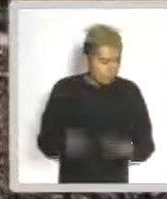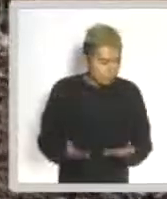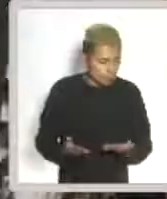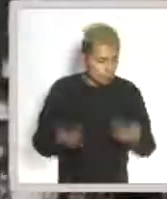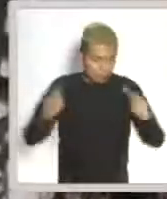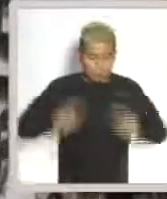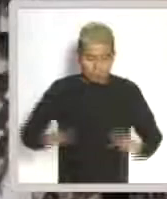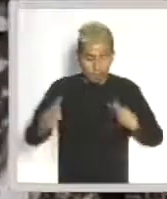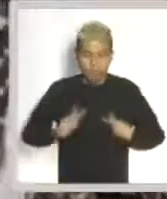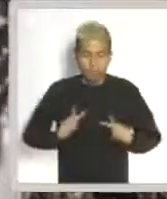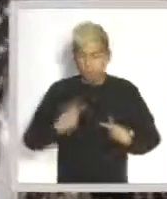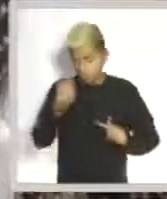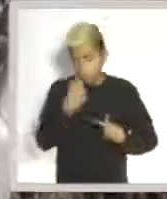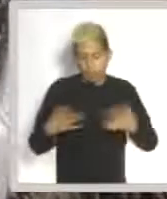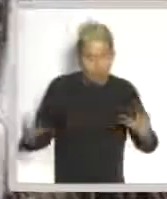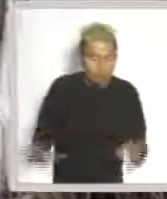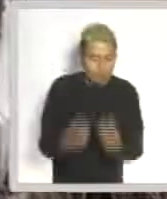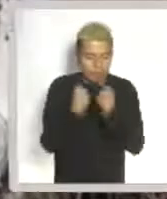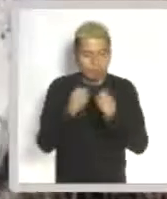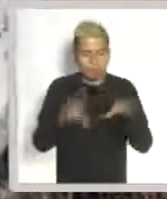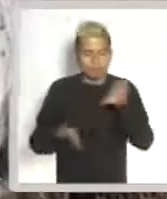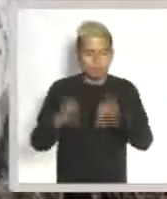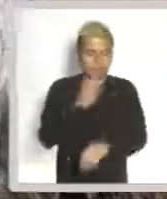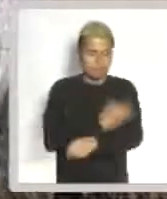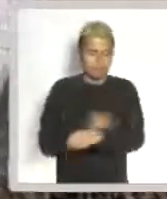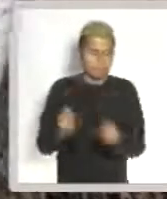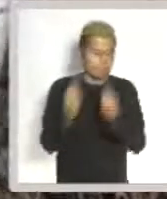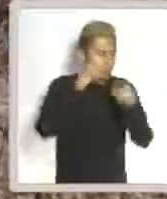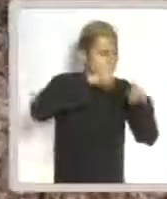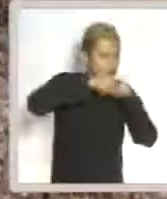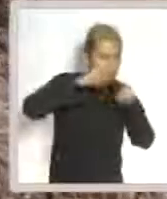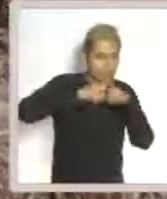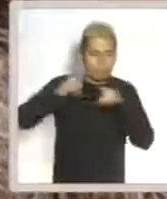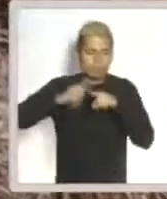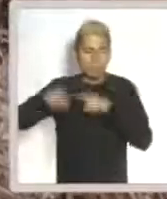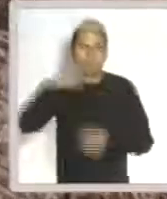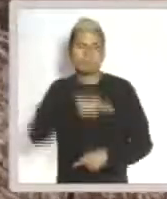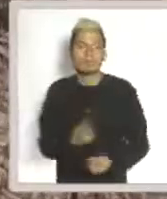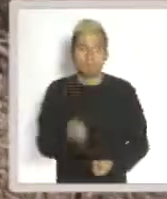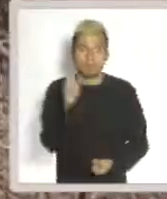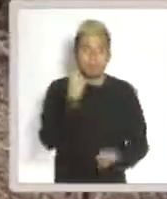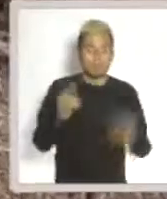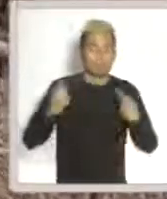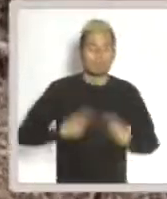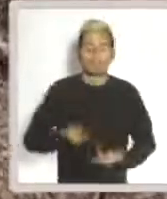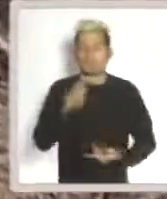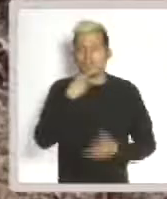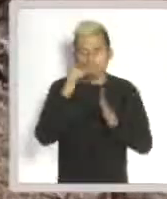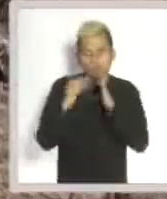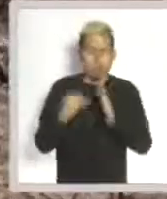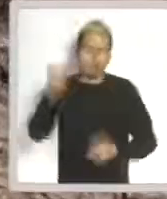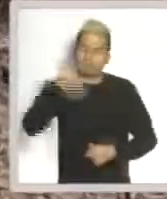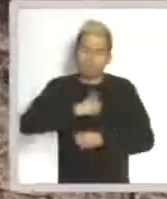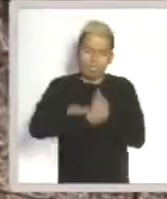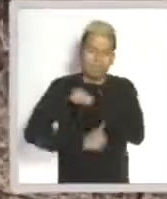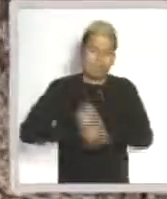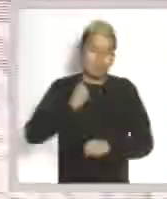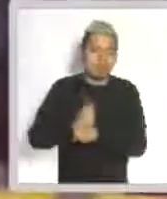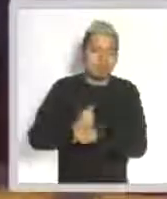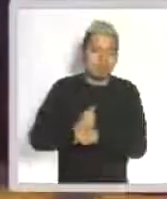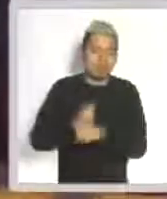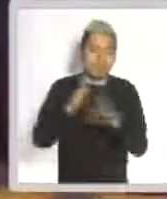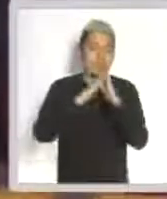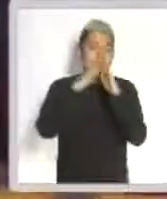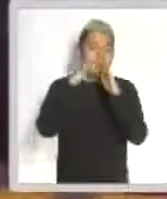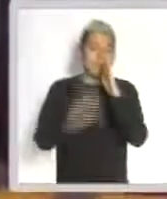rescate encontrando la familia con múltiples lesiones y a uno de sus integrantes un menor de 11 años muerto en el lugar